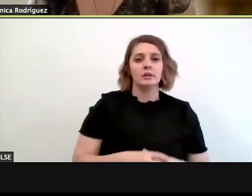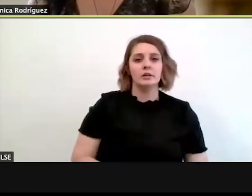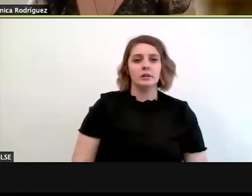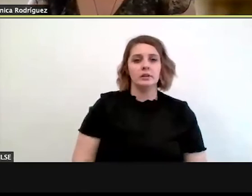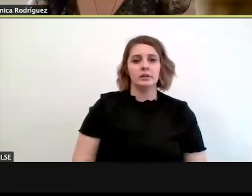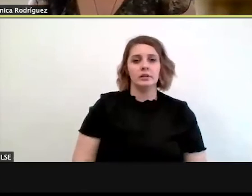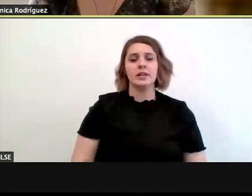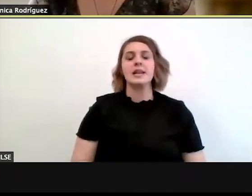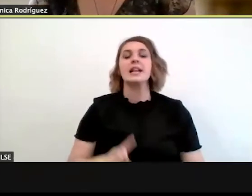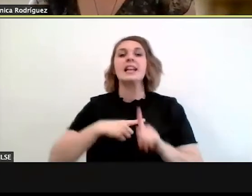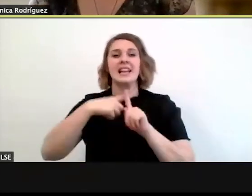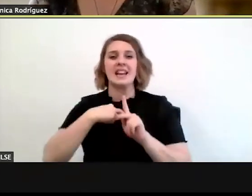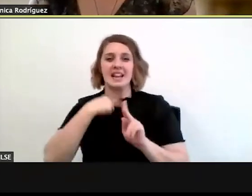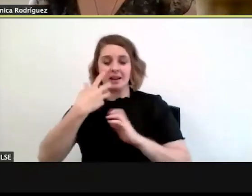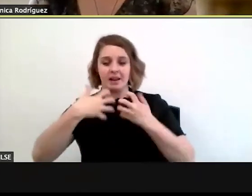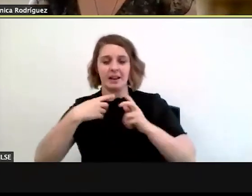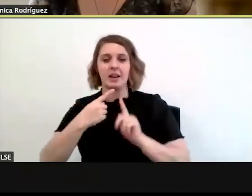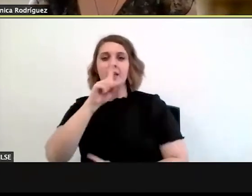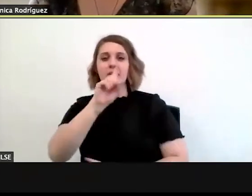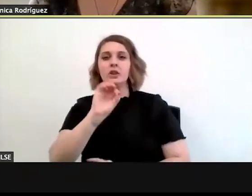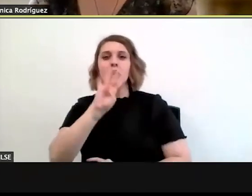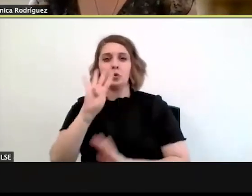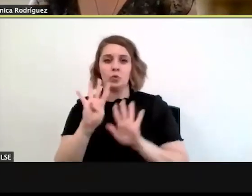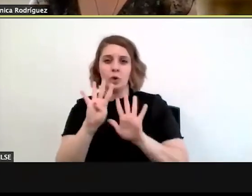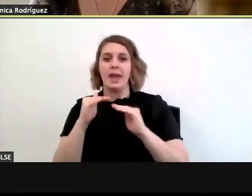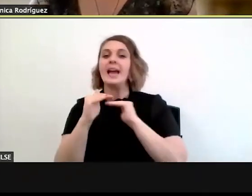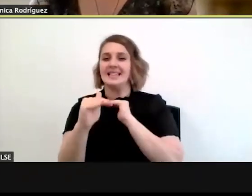Tu nivel de glucosa es de 109 y estable.